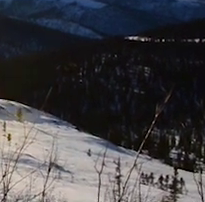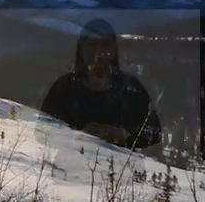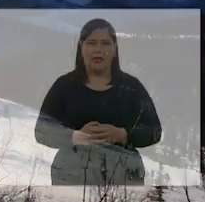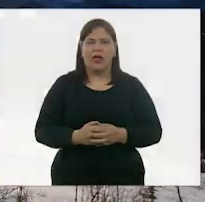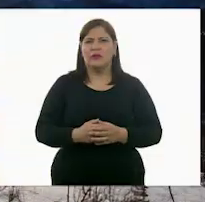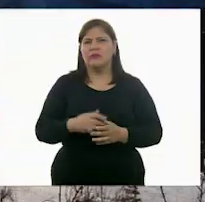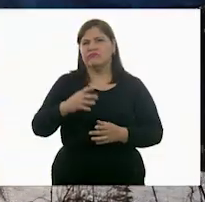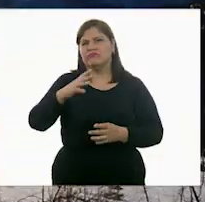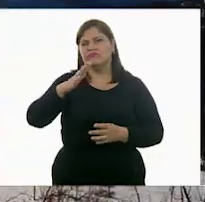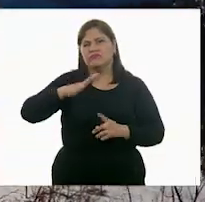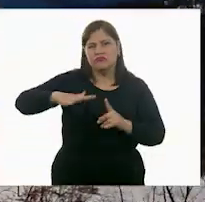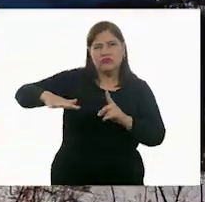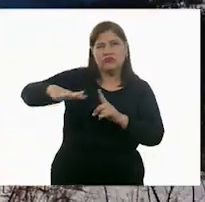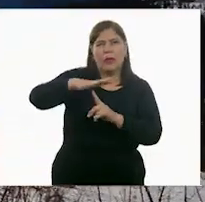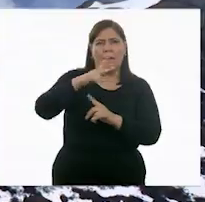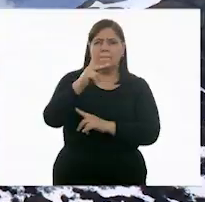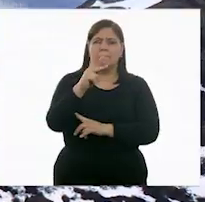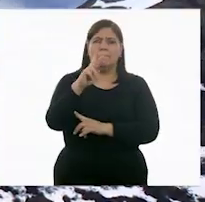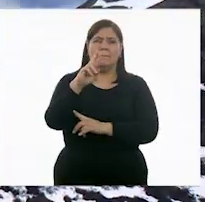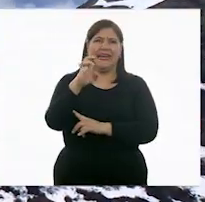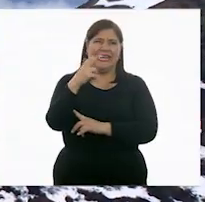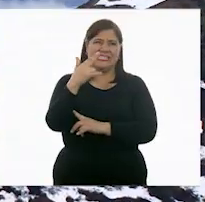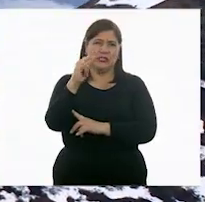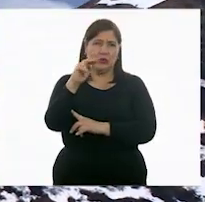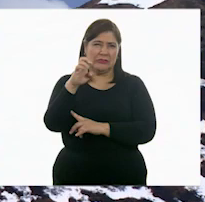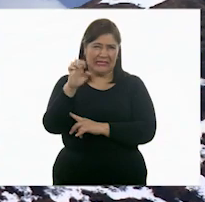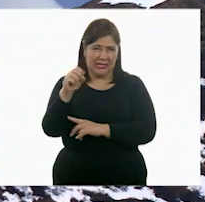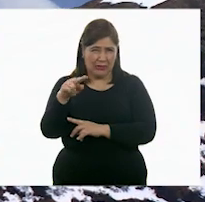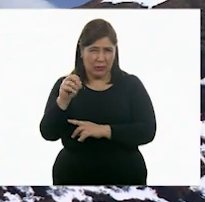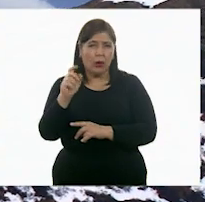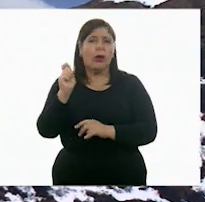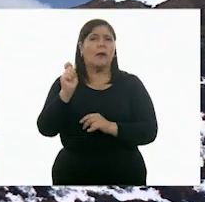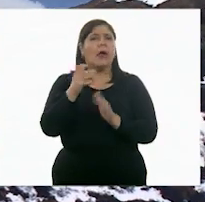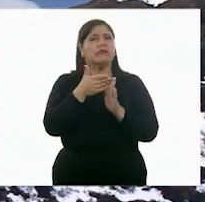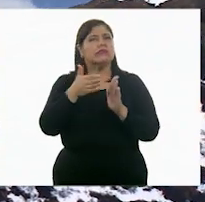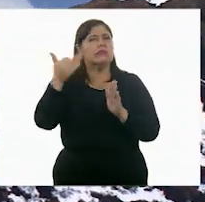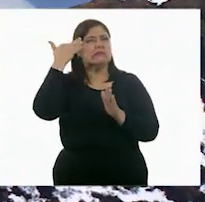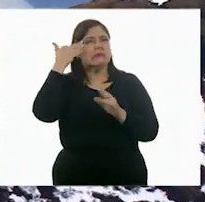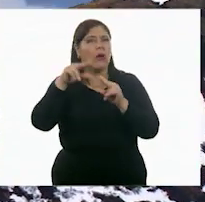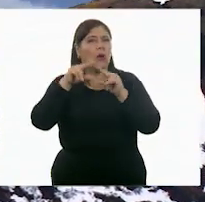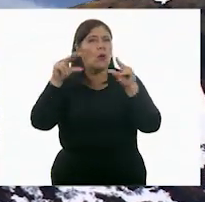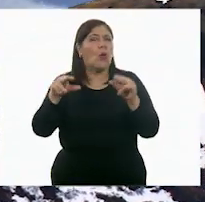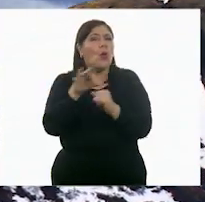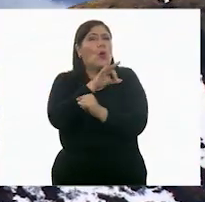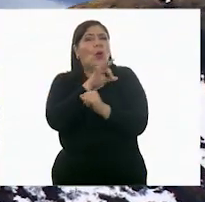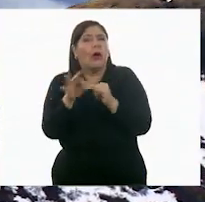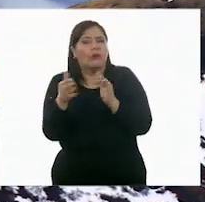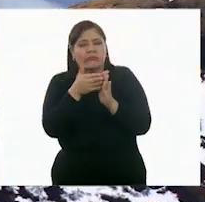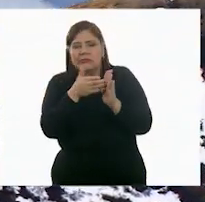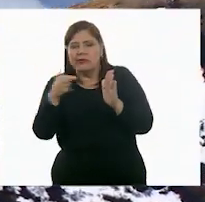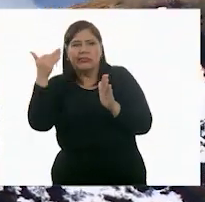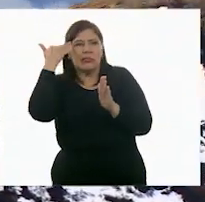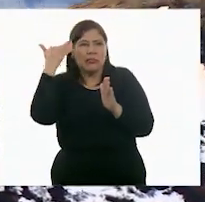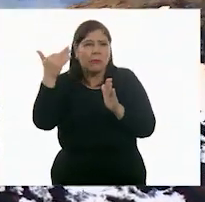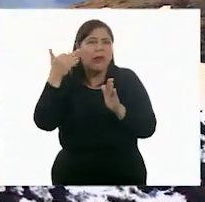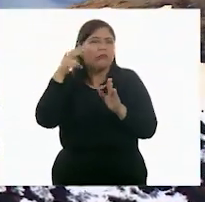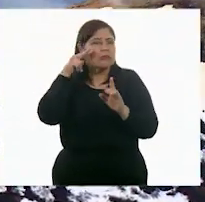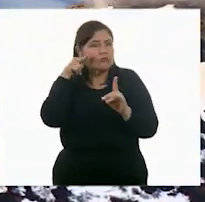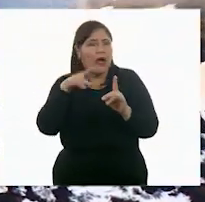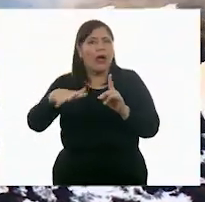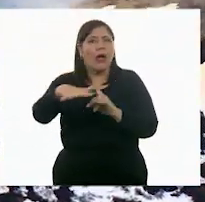Se conoce como Pleistoceno o Edad de Hielo al último período geológico caracterizado por